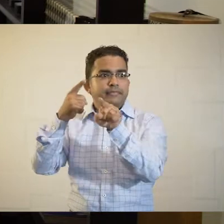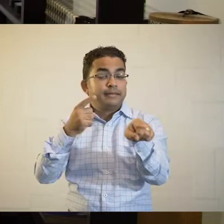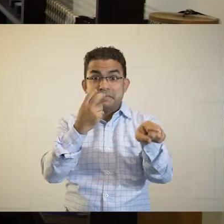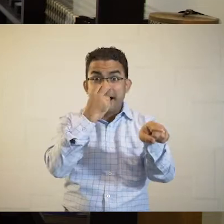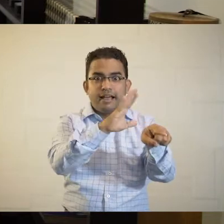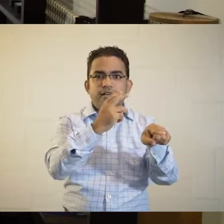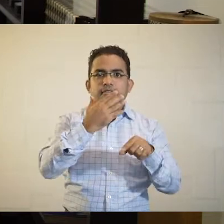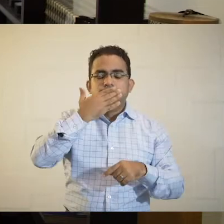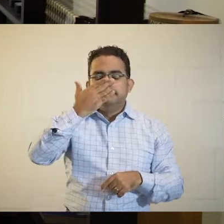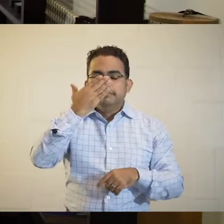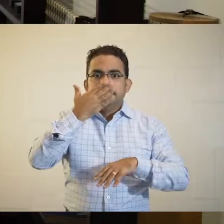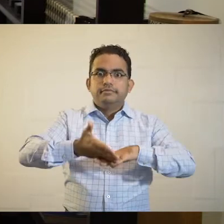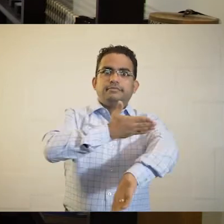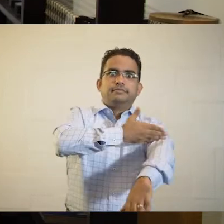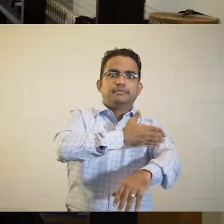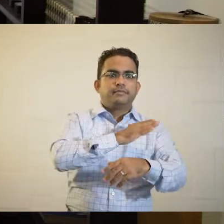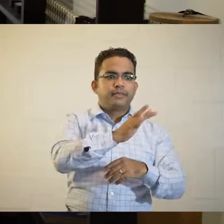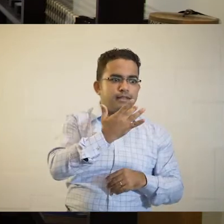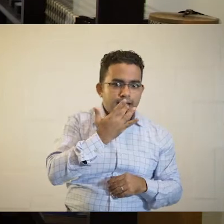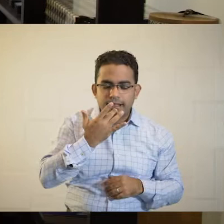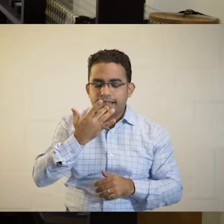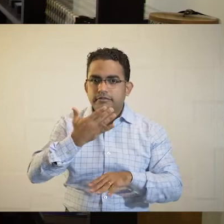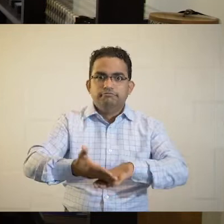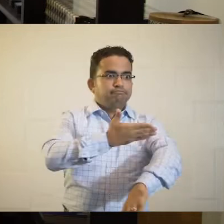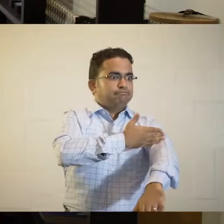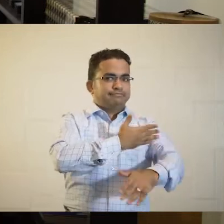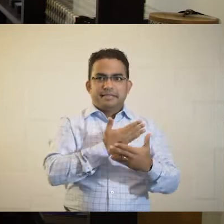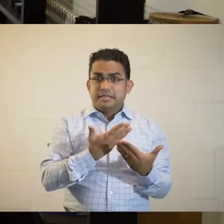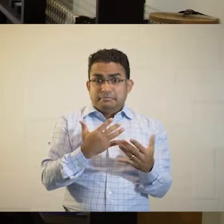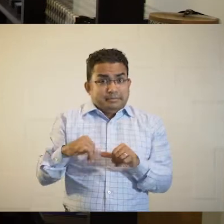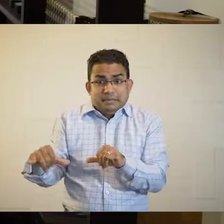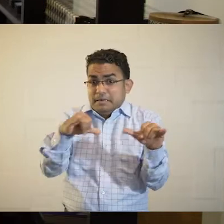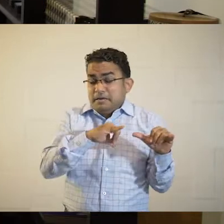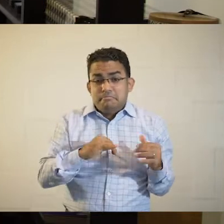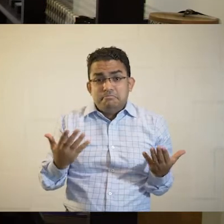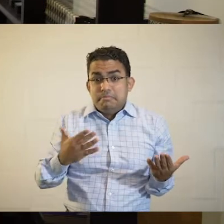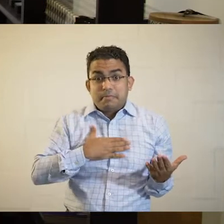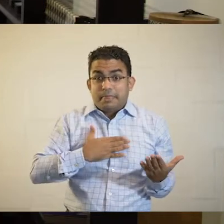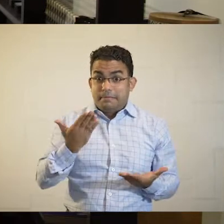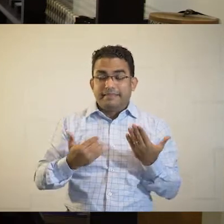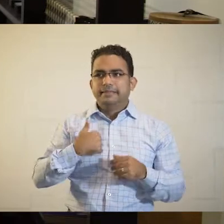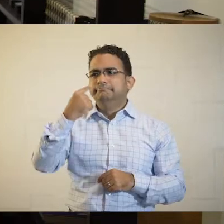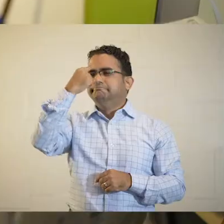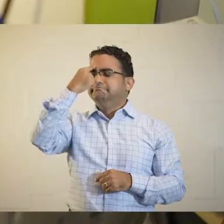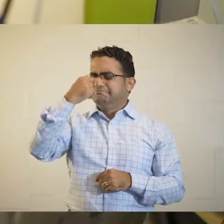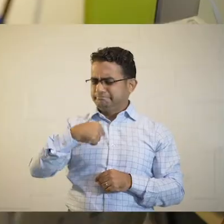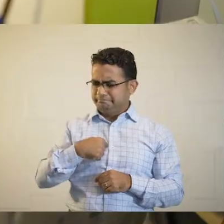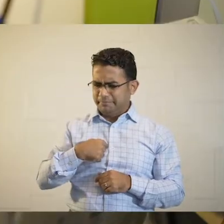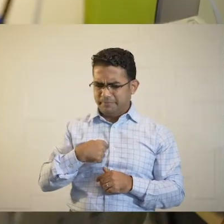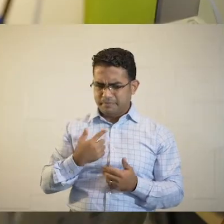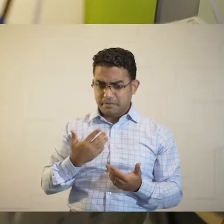El olfato, el gusto, el tacto, el oído, todo se desarrolla más. Entonces es lo mismo, yo tengo, tal vez yo no,